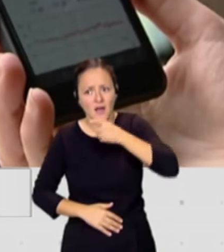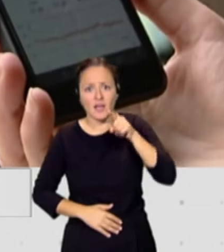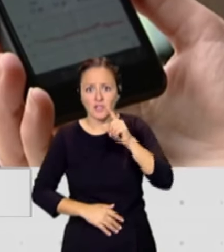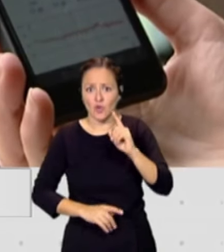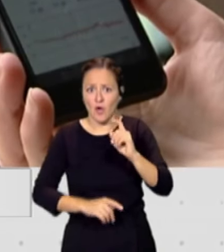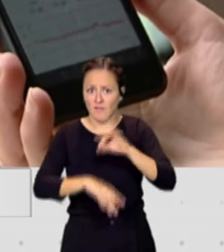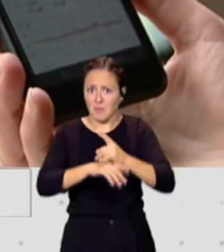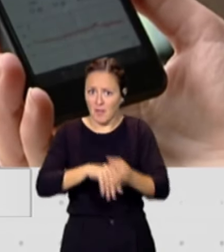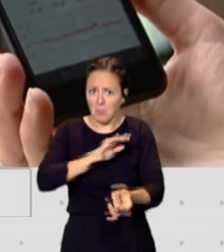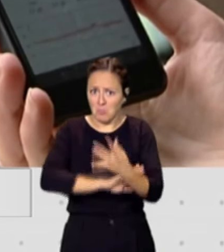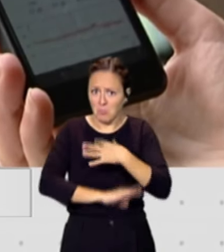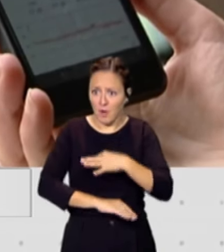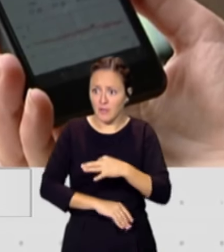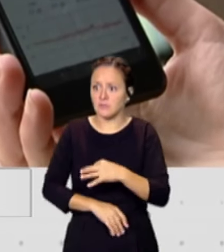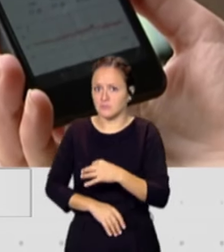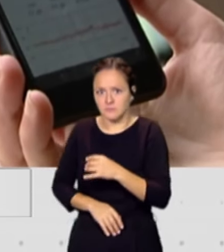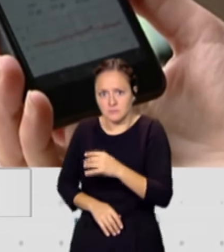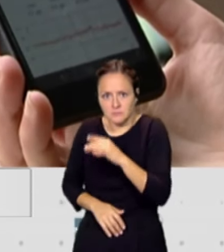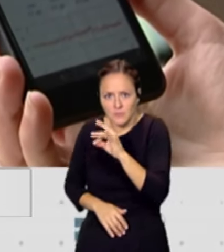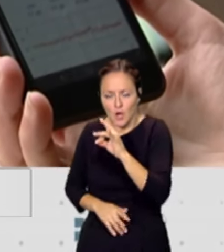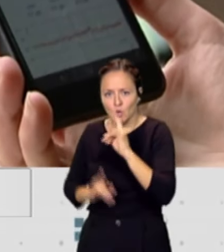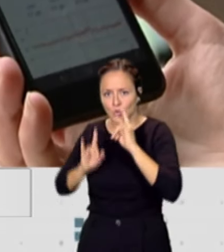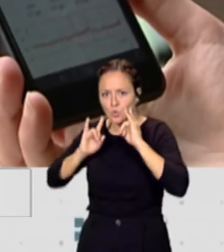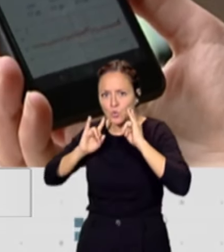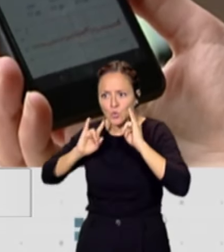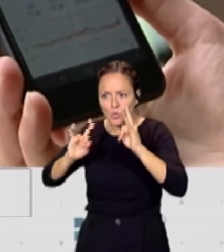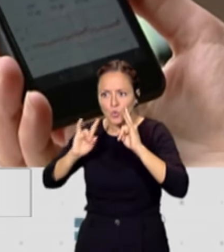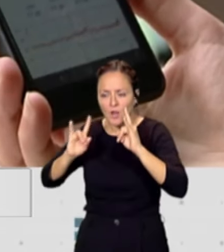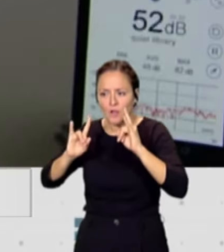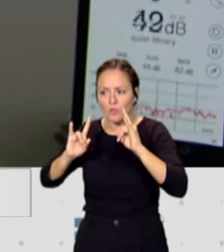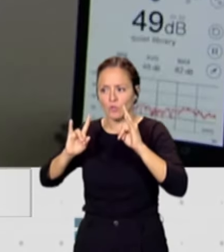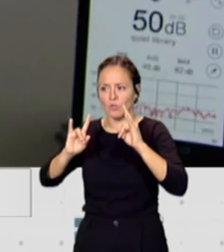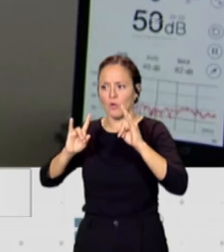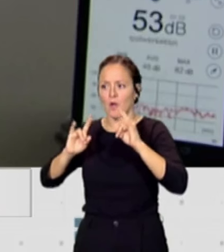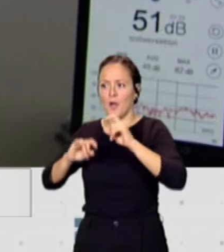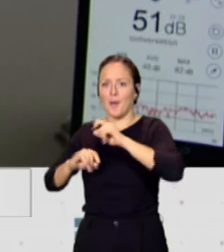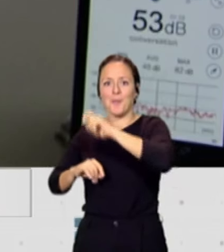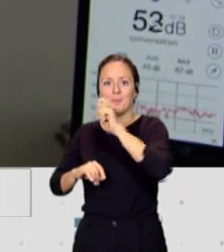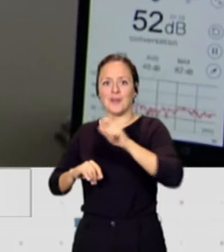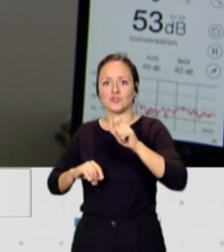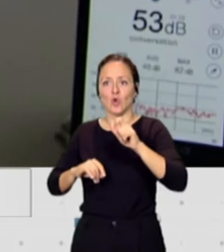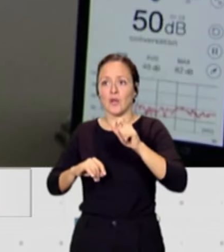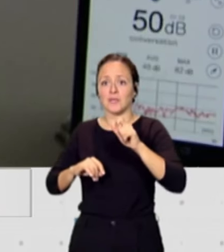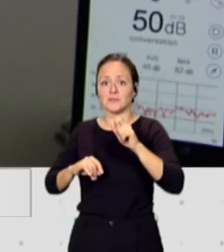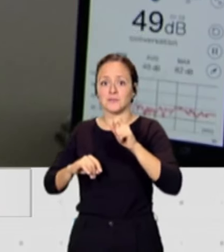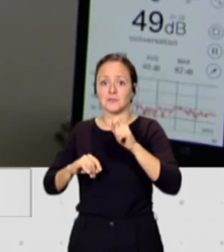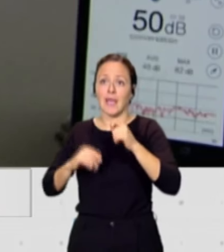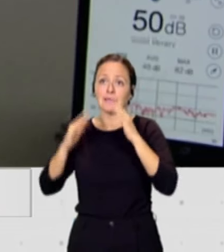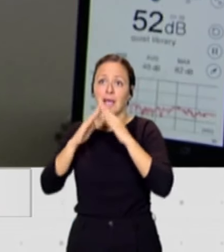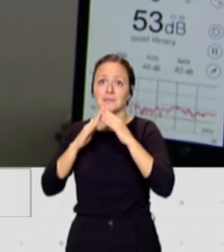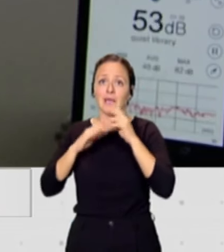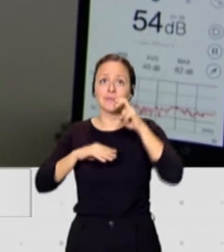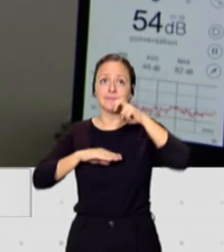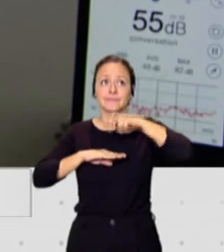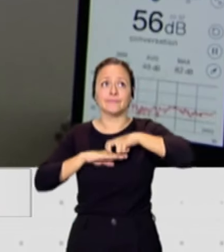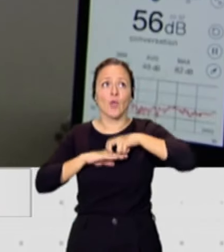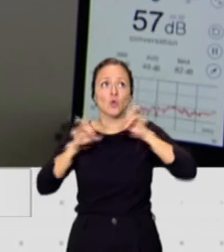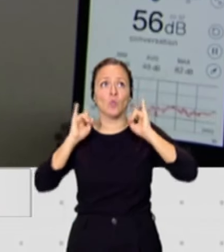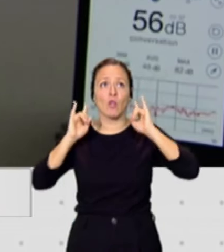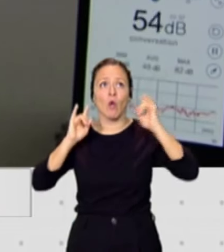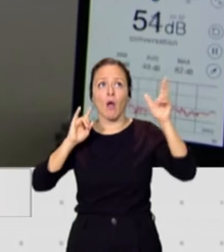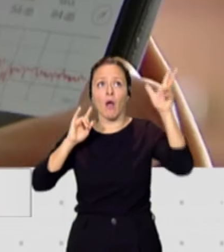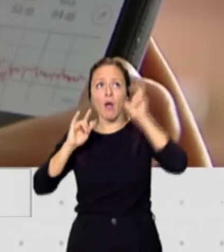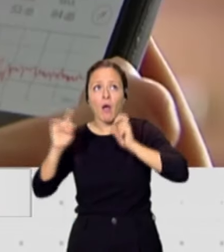es que este ruido no solamente hace daño a los pasivos O sea a las personas que están desde sus casas oyéndolo Es